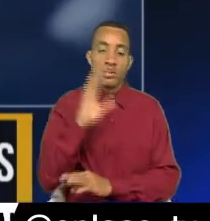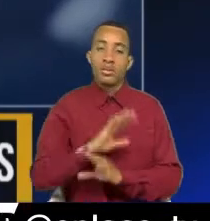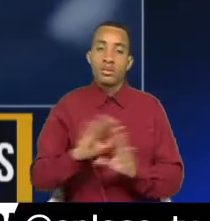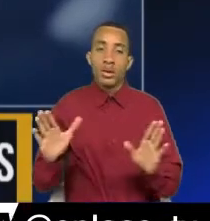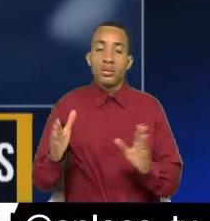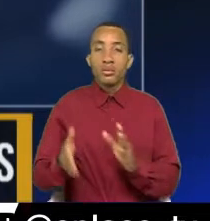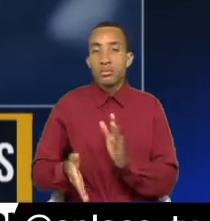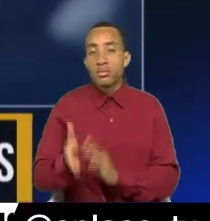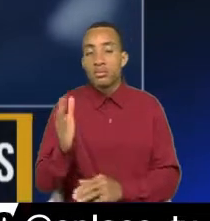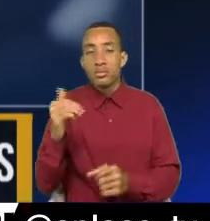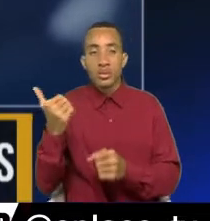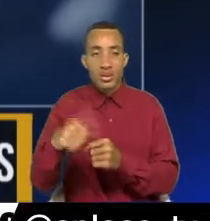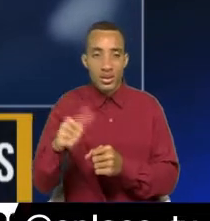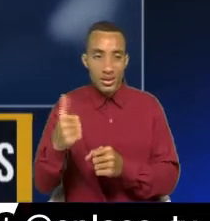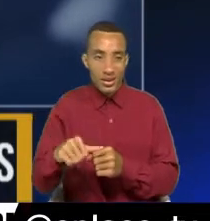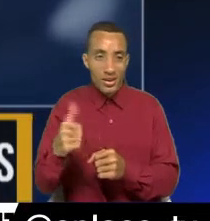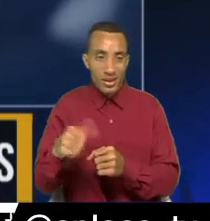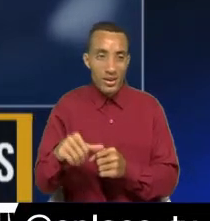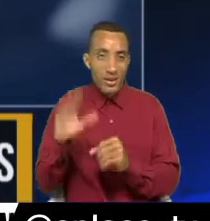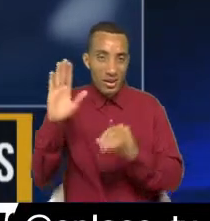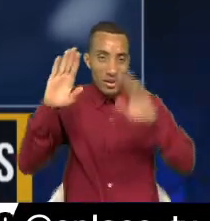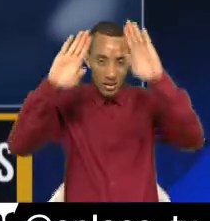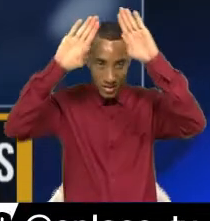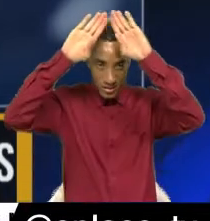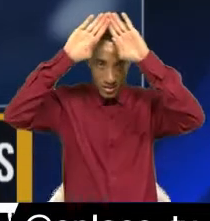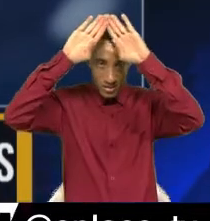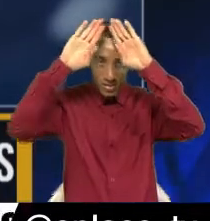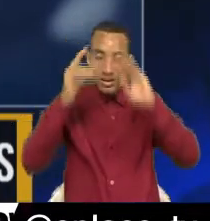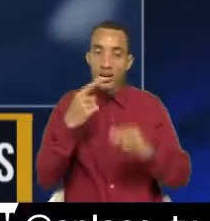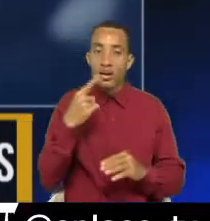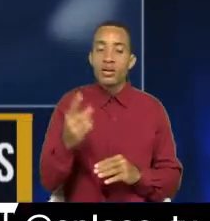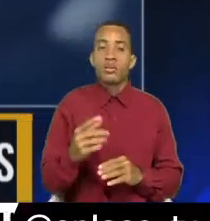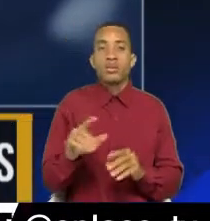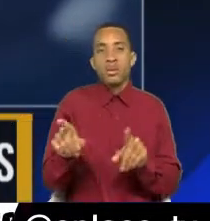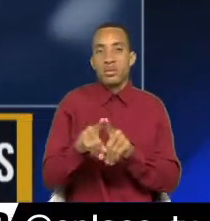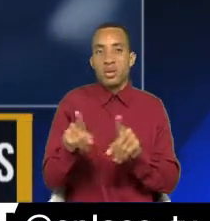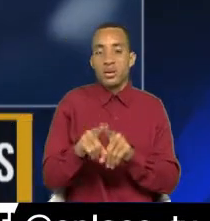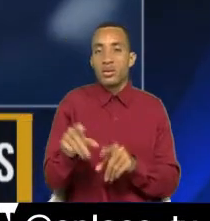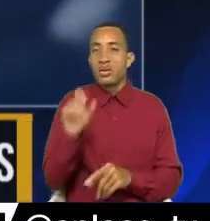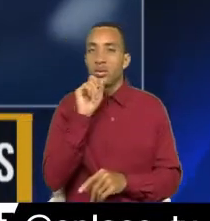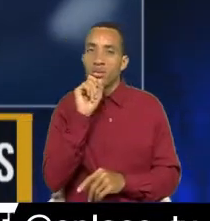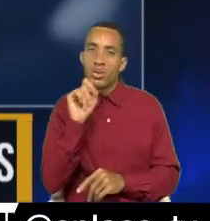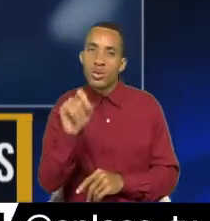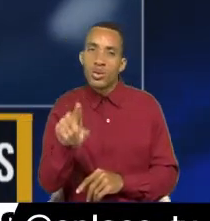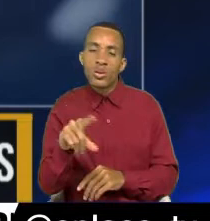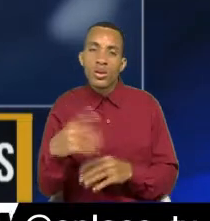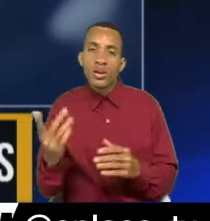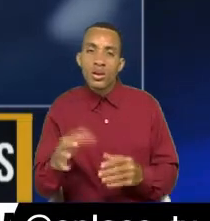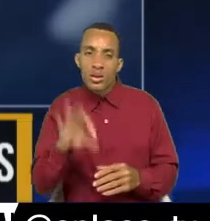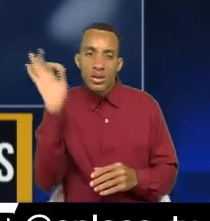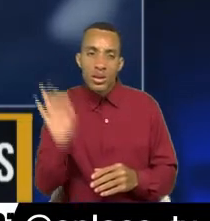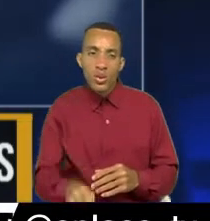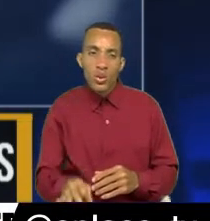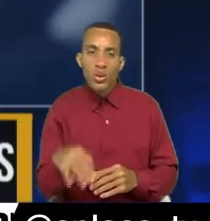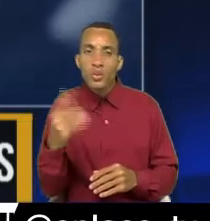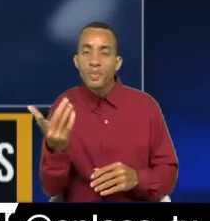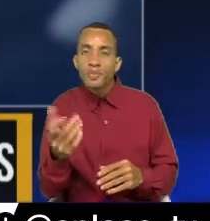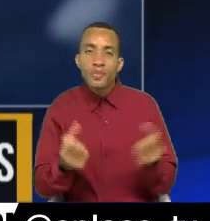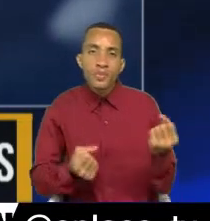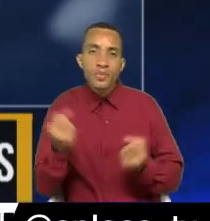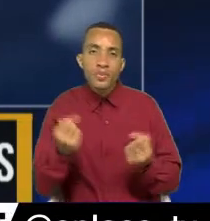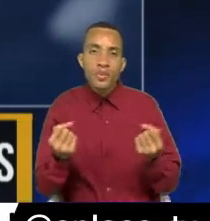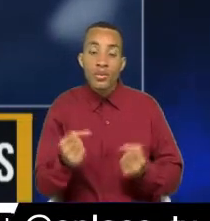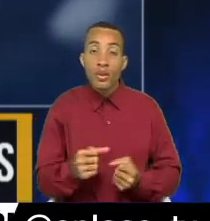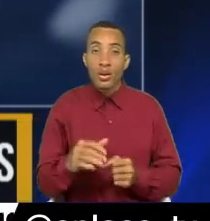de Ecopetrol, pero entonces mi hermano tenía que preguntar por una póliza de seguro de una camioneta ahí precisamente en el